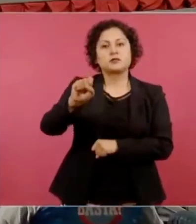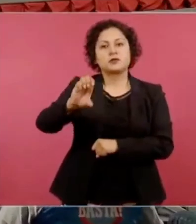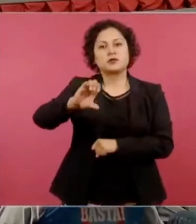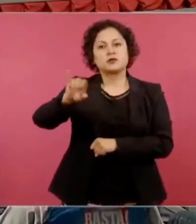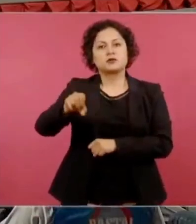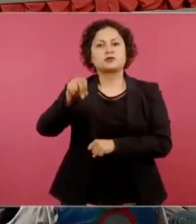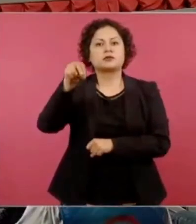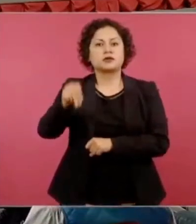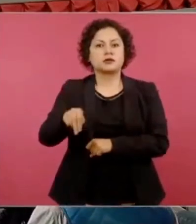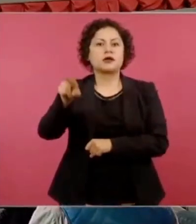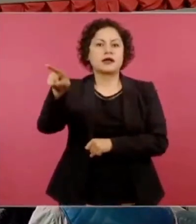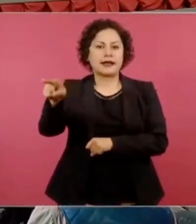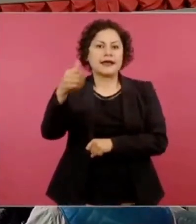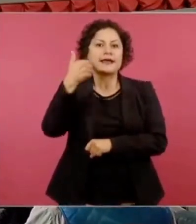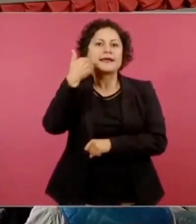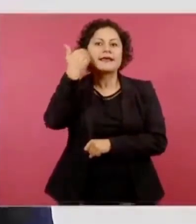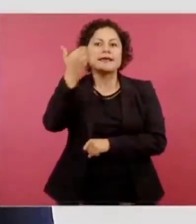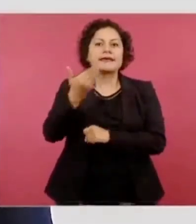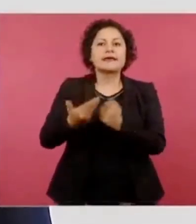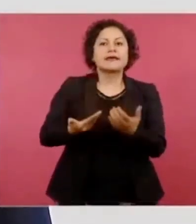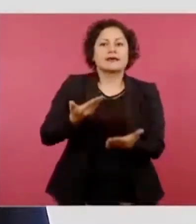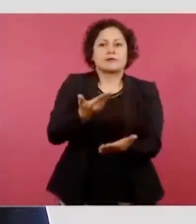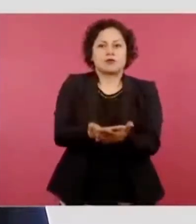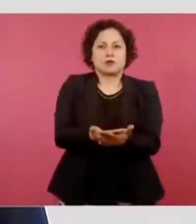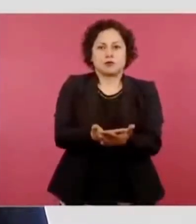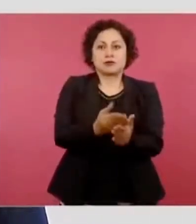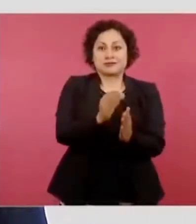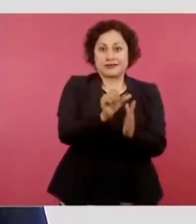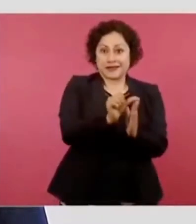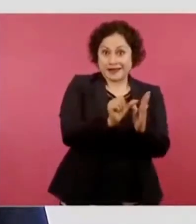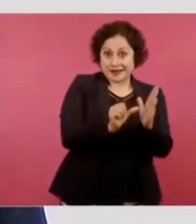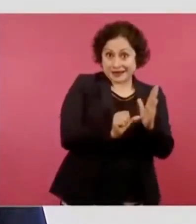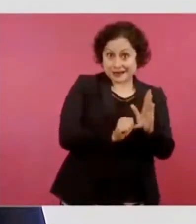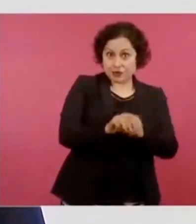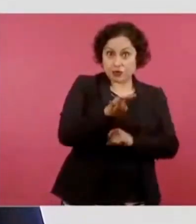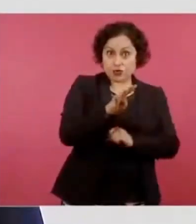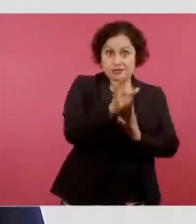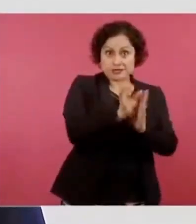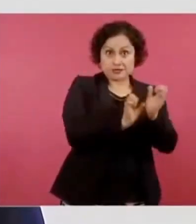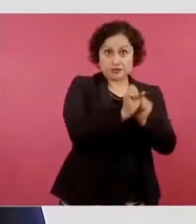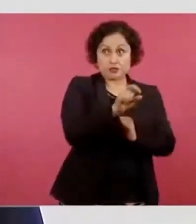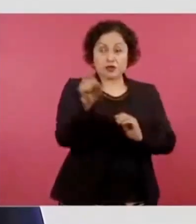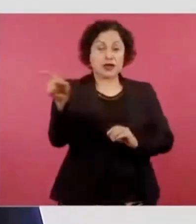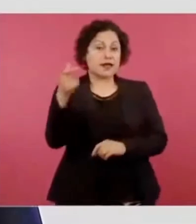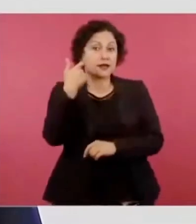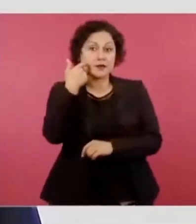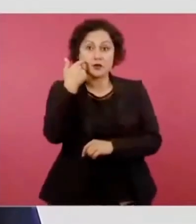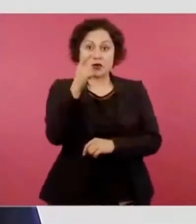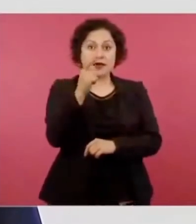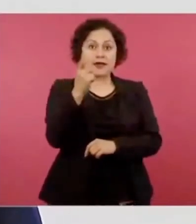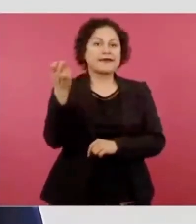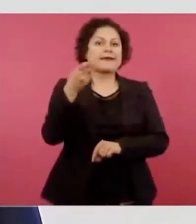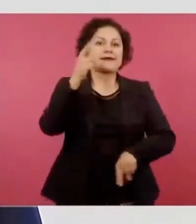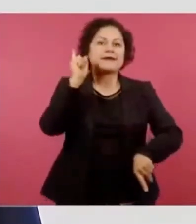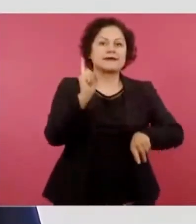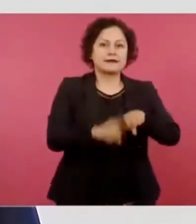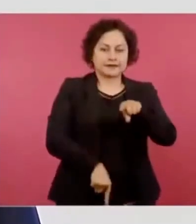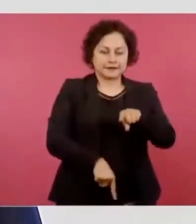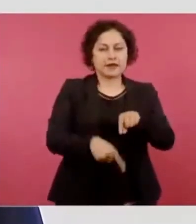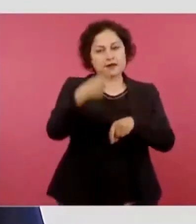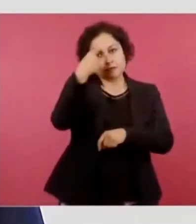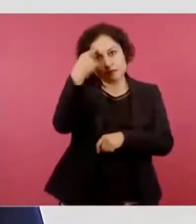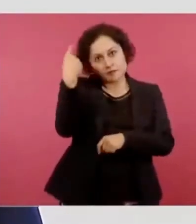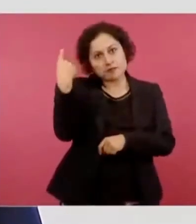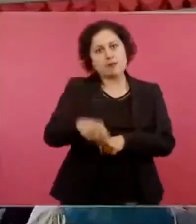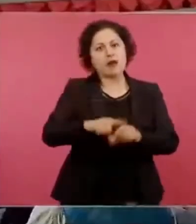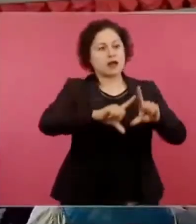proponiendo invalidar el artículo 19 constitucional y ordenar a todos los jueces